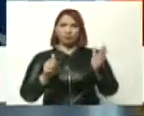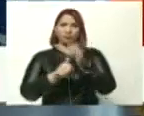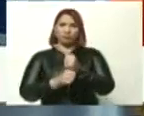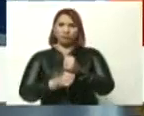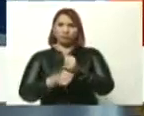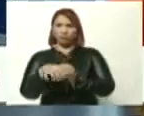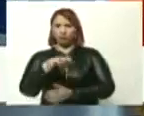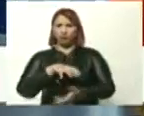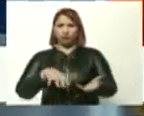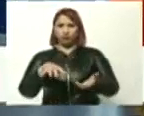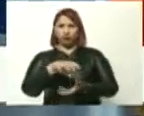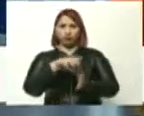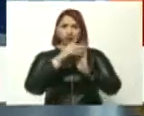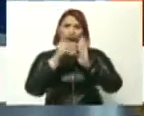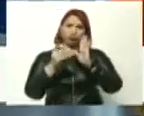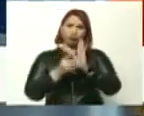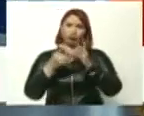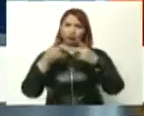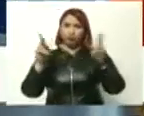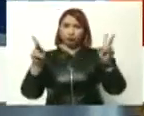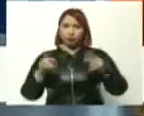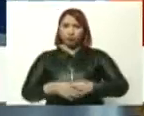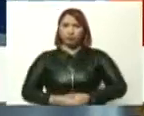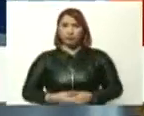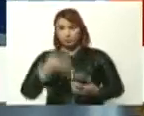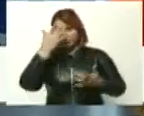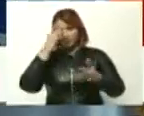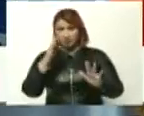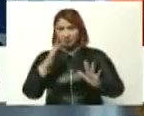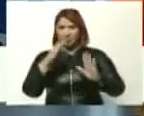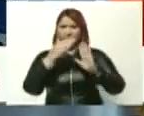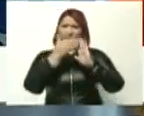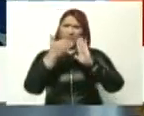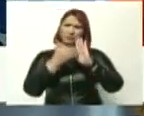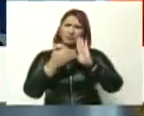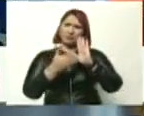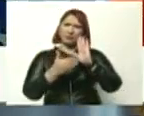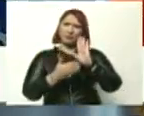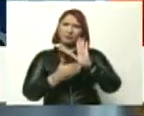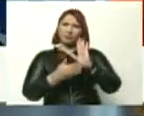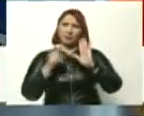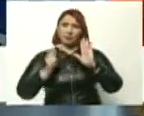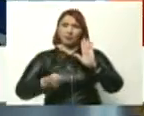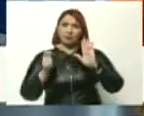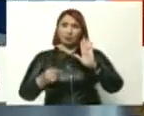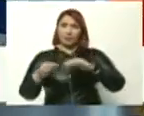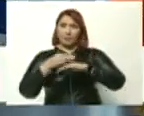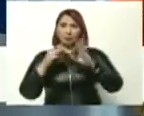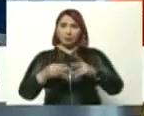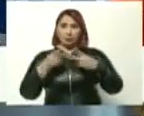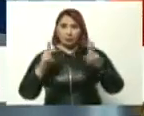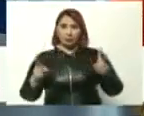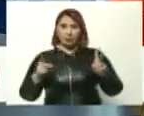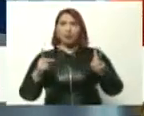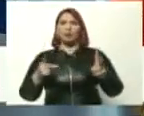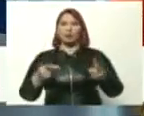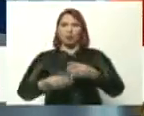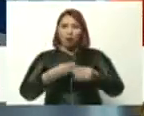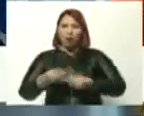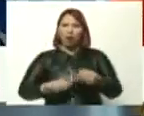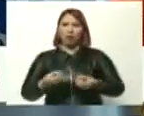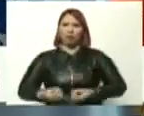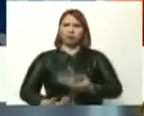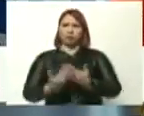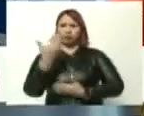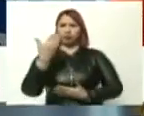de documento público. El referido delito se concreta cuando un fiscal del Ministerio Público libra una boleta, bien sea